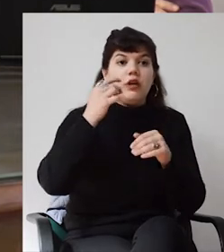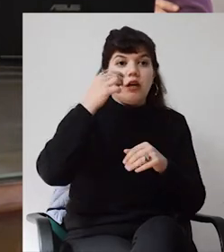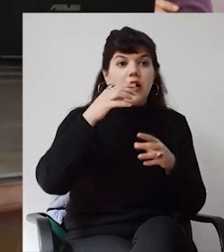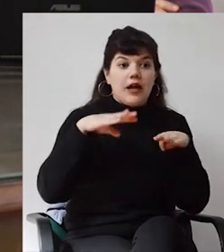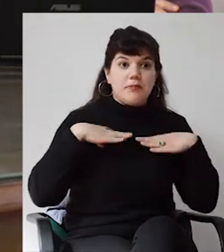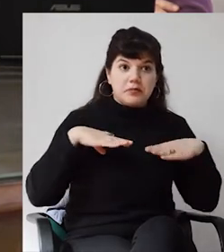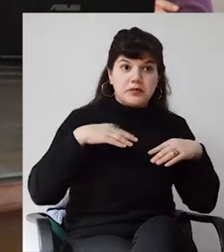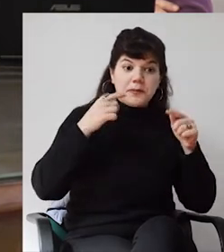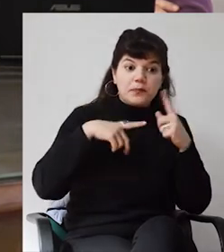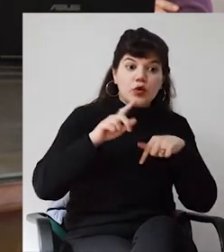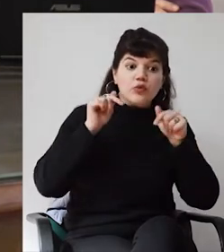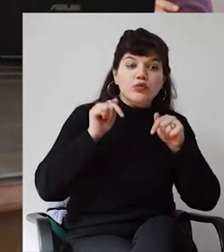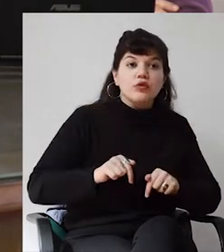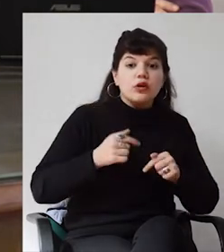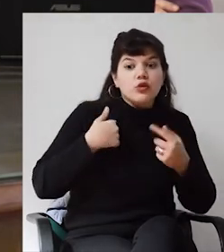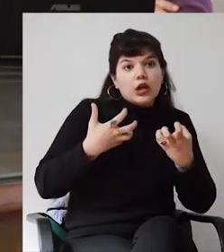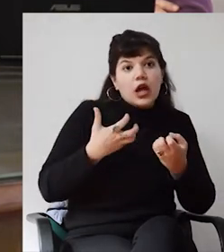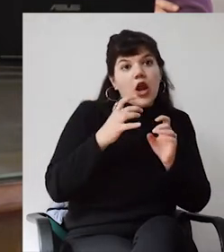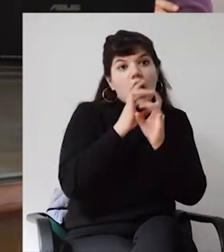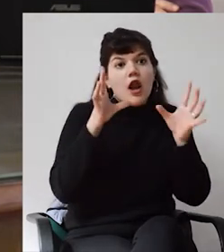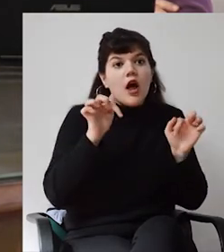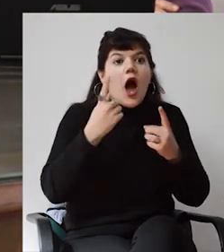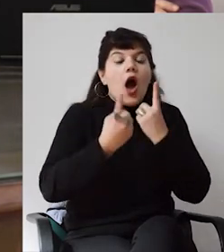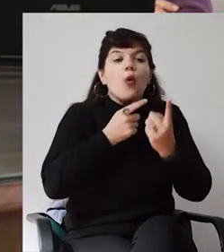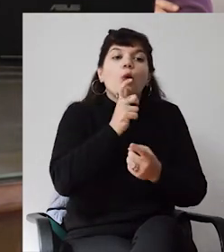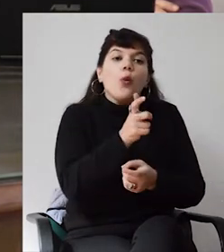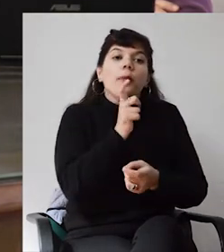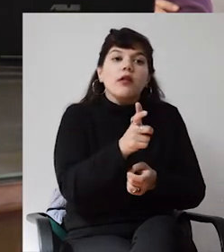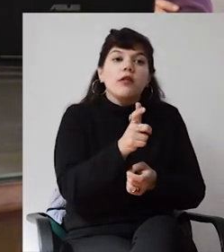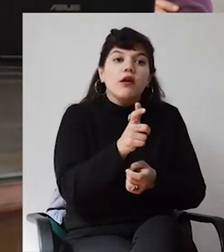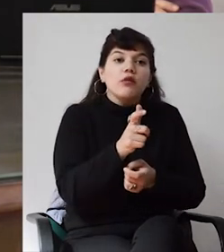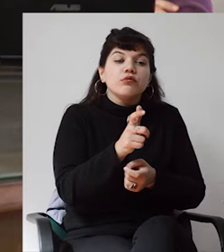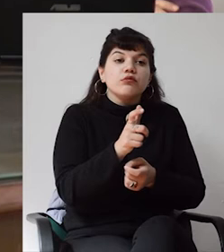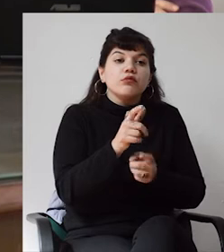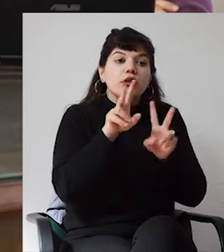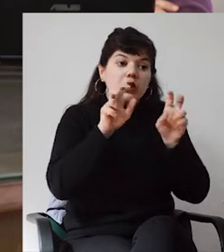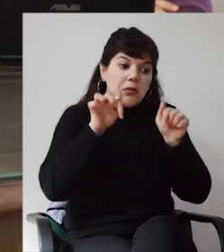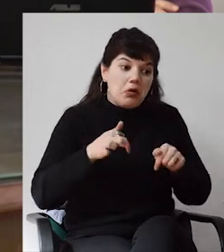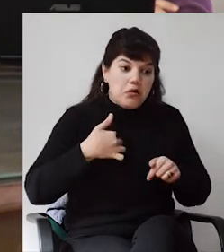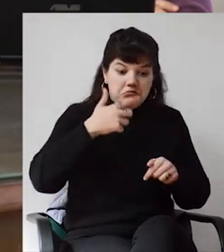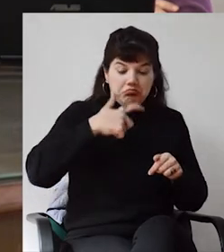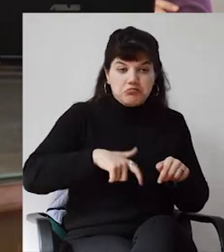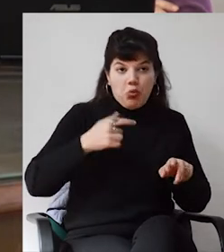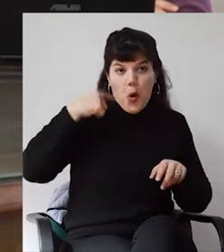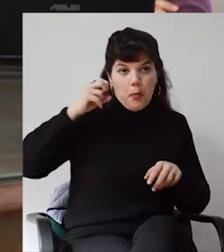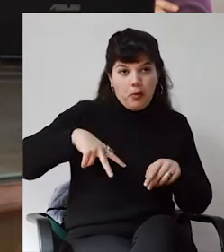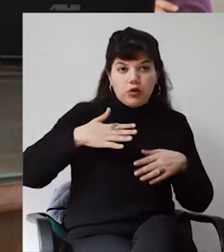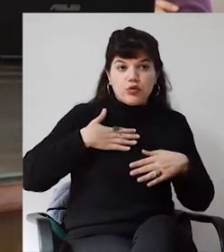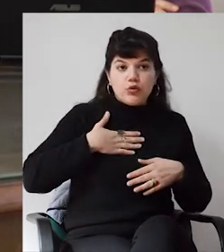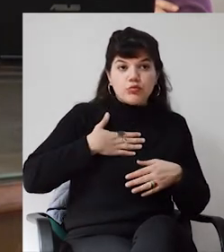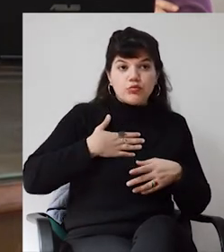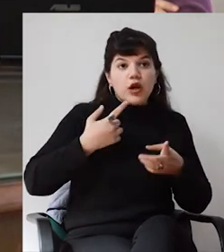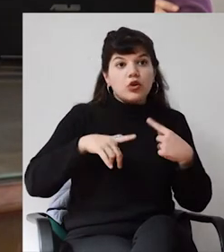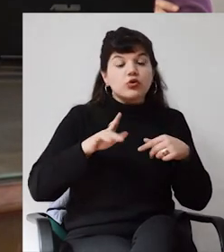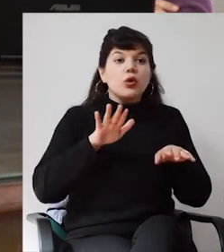partida, yo tengo que comenzar señalando que voy a hacer una serie de comentarios de mi propia perspectiva,